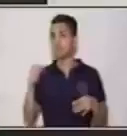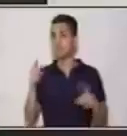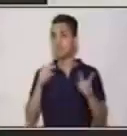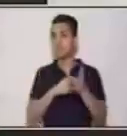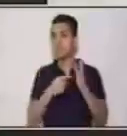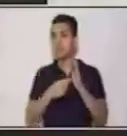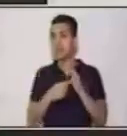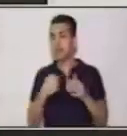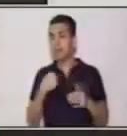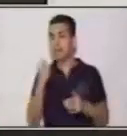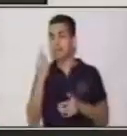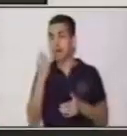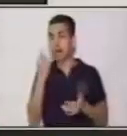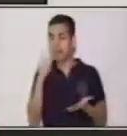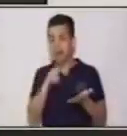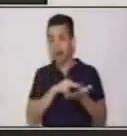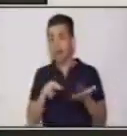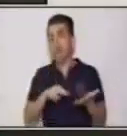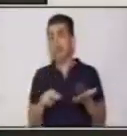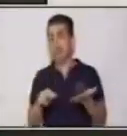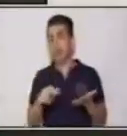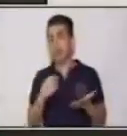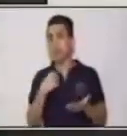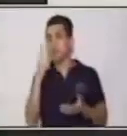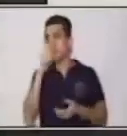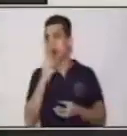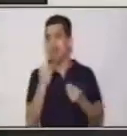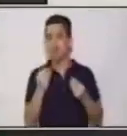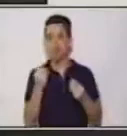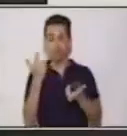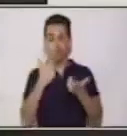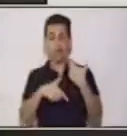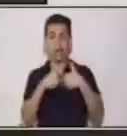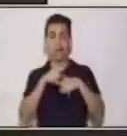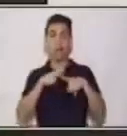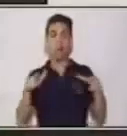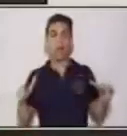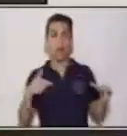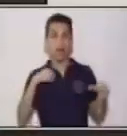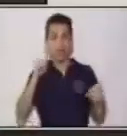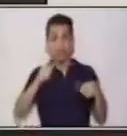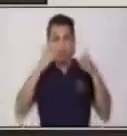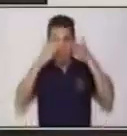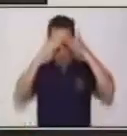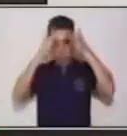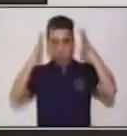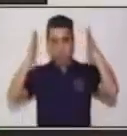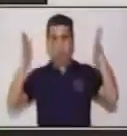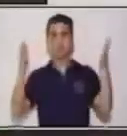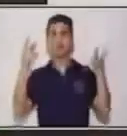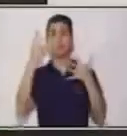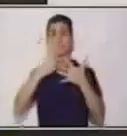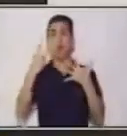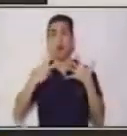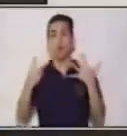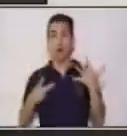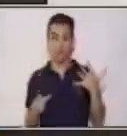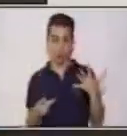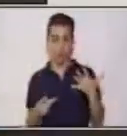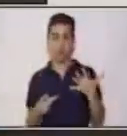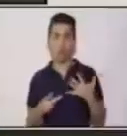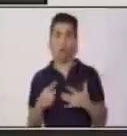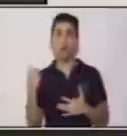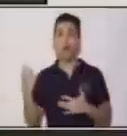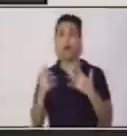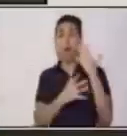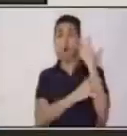pobreza en el lenguaje, es decir, que debemos de ampliar nuestro vocabulario. Y la pobreza léxica, pues aunque es un vicio